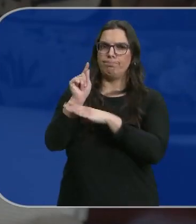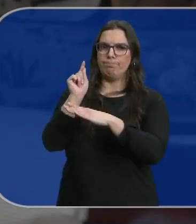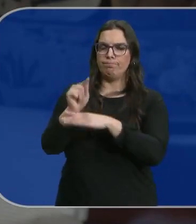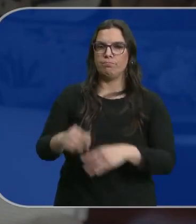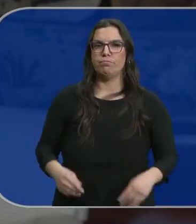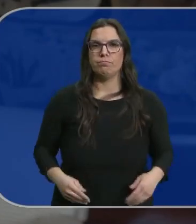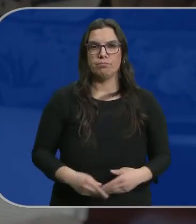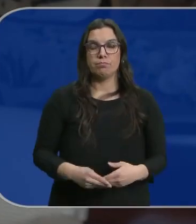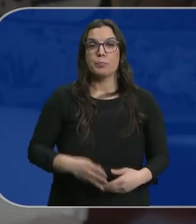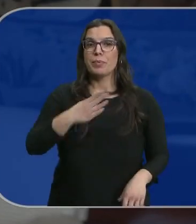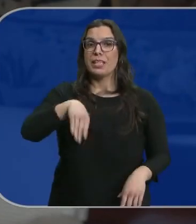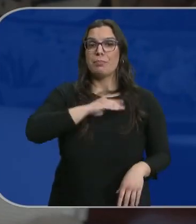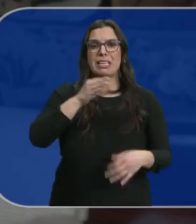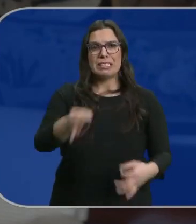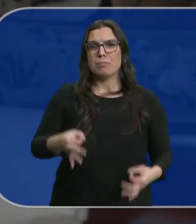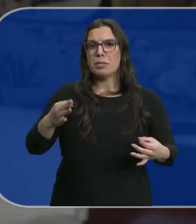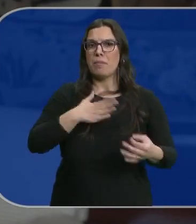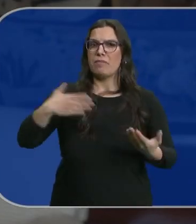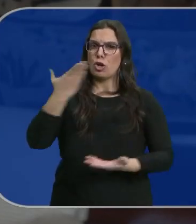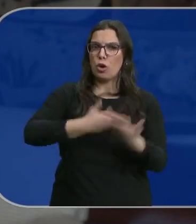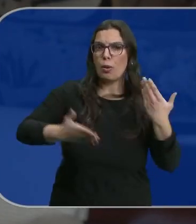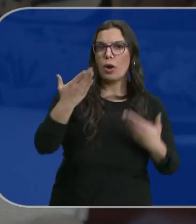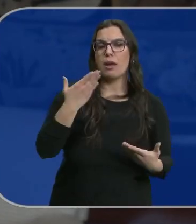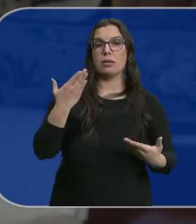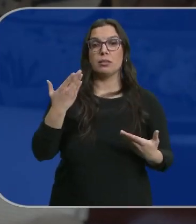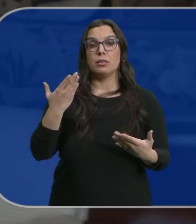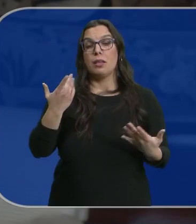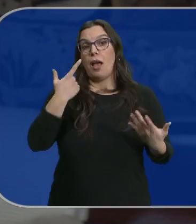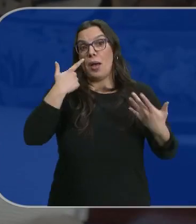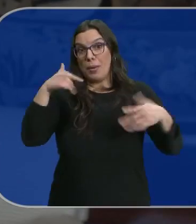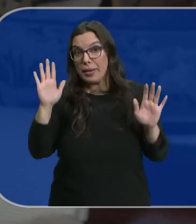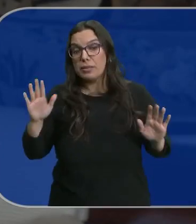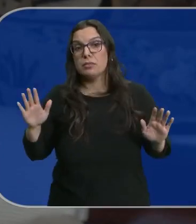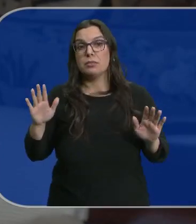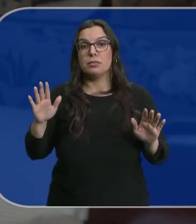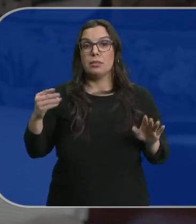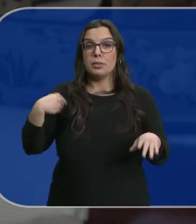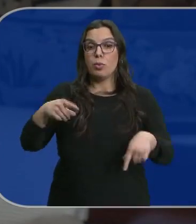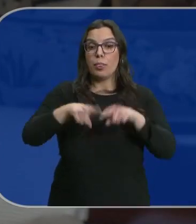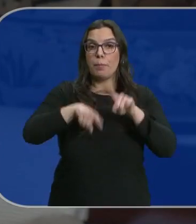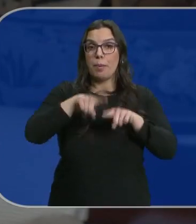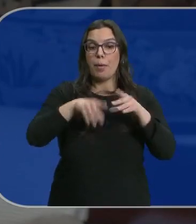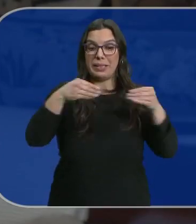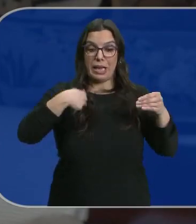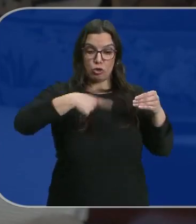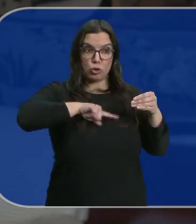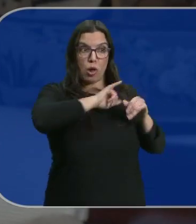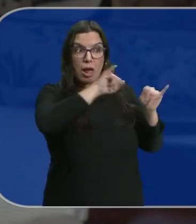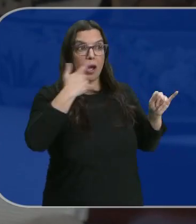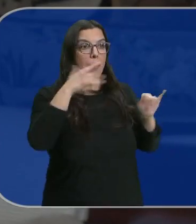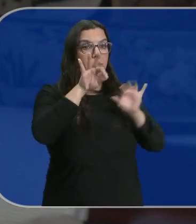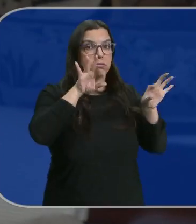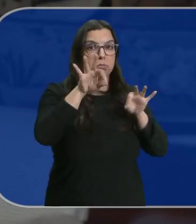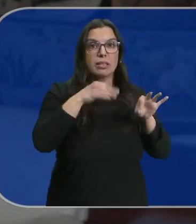España está siempre dispuesta a colaborar y a cooperar y veremos a ver, dentro del material que nosotros tenemos,